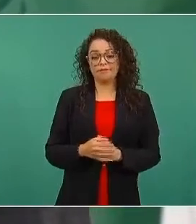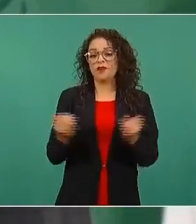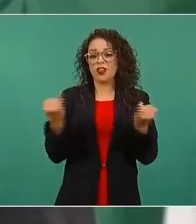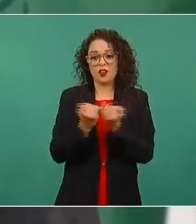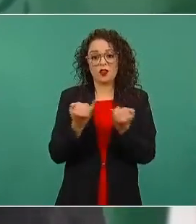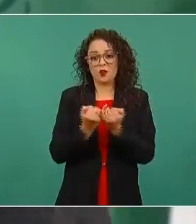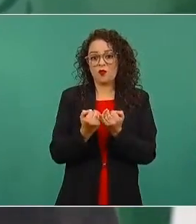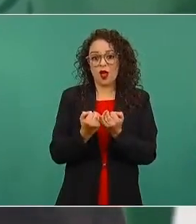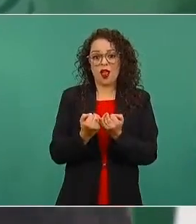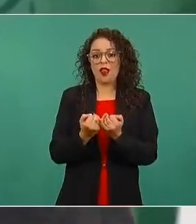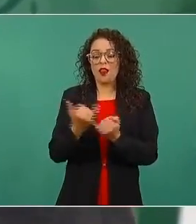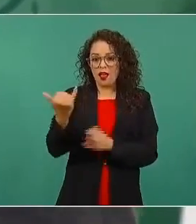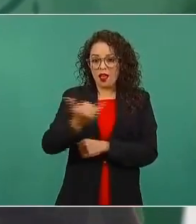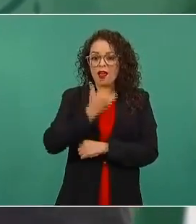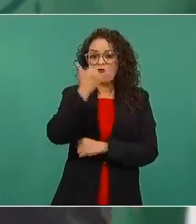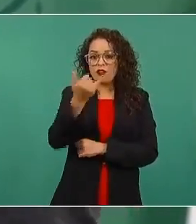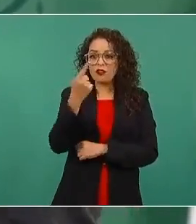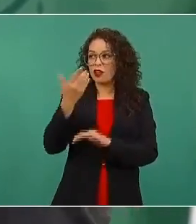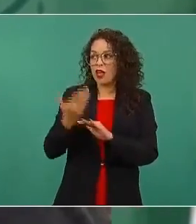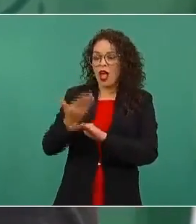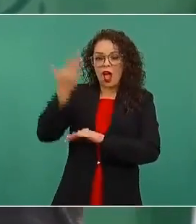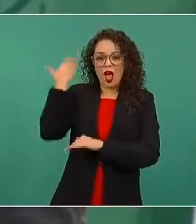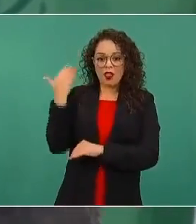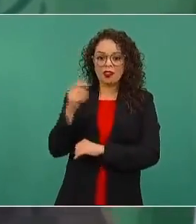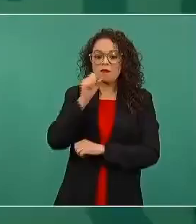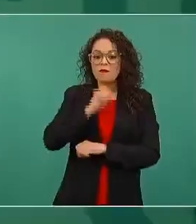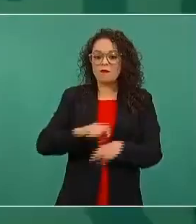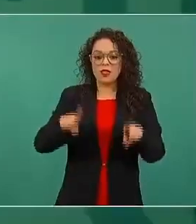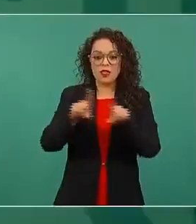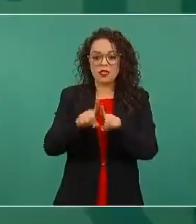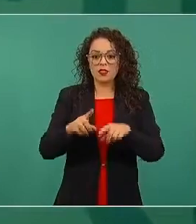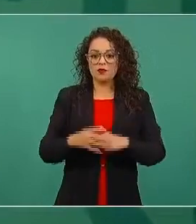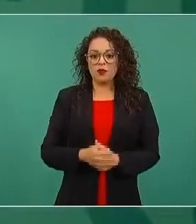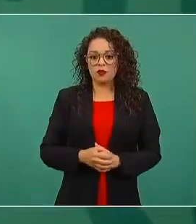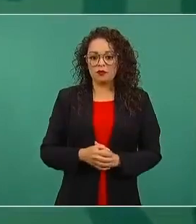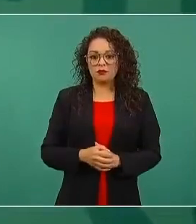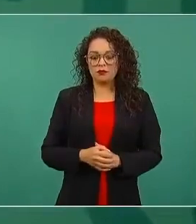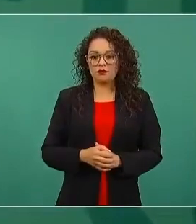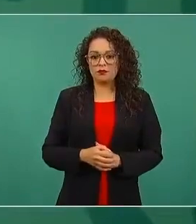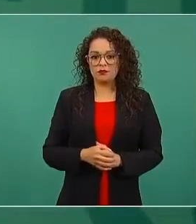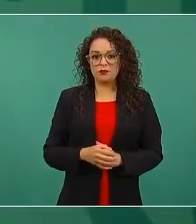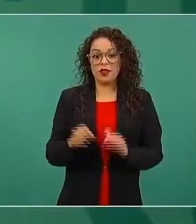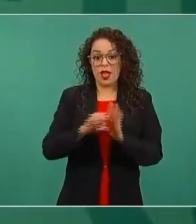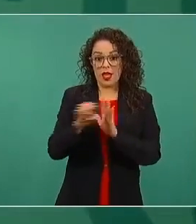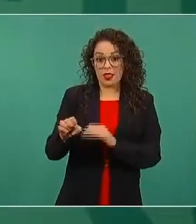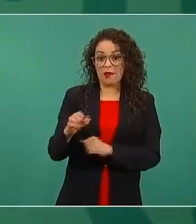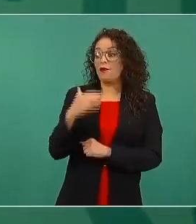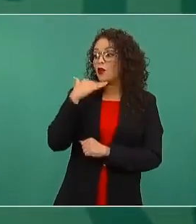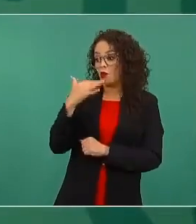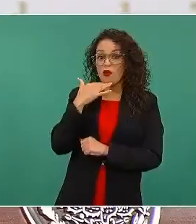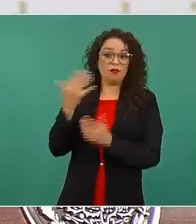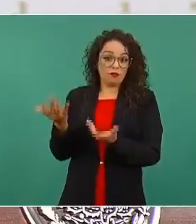mismos errores, para poder decir, ahí está, te lo dije,